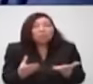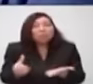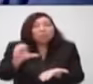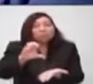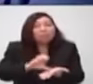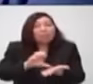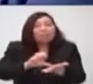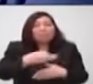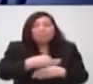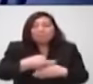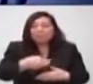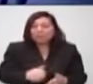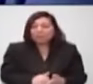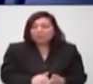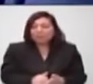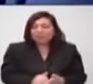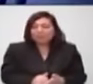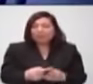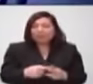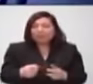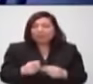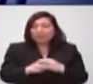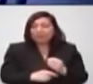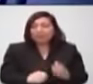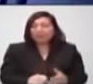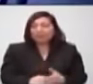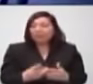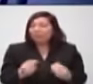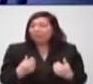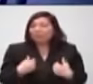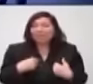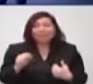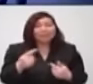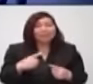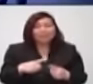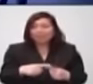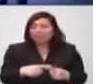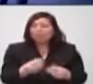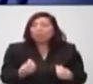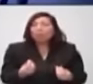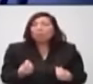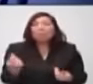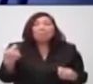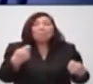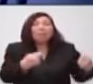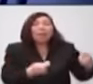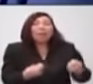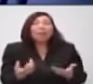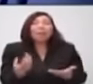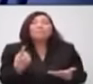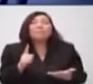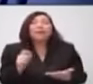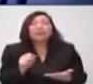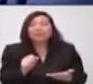muchas provincias del interior del país no tienen SAT, o sea, no tienen cómo compensar ese